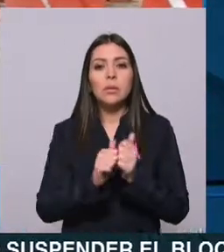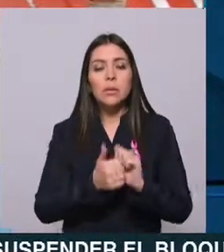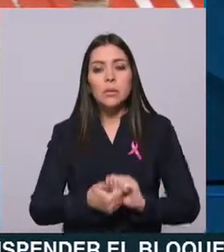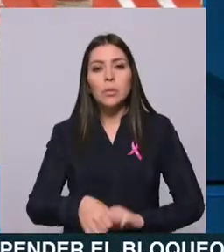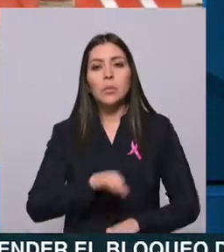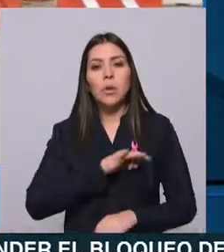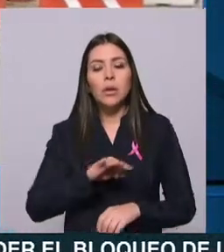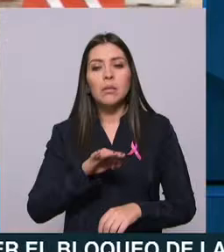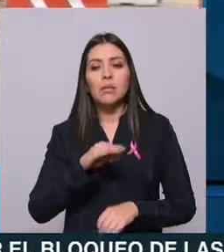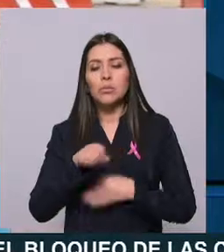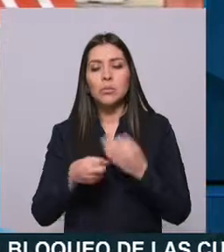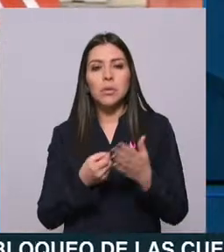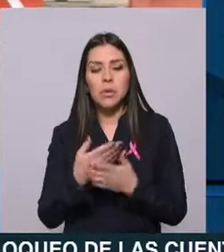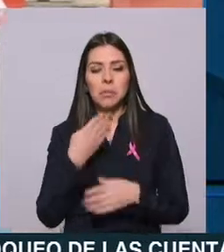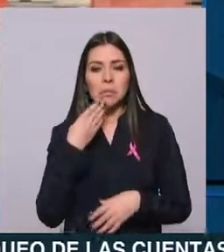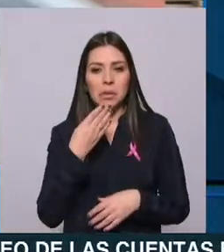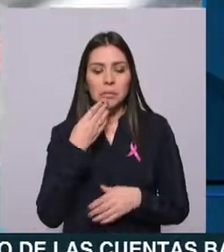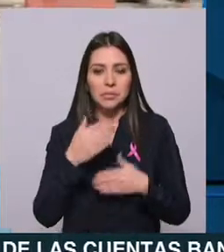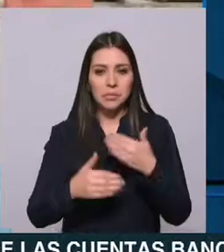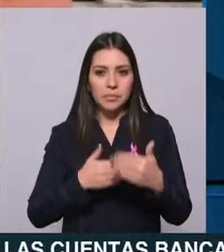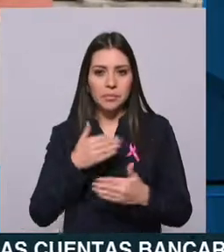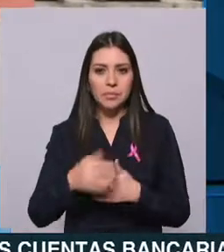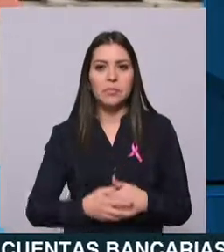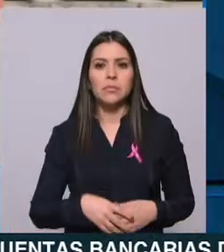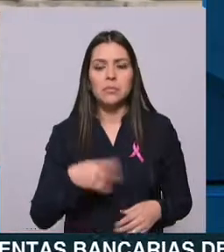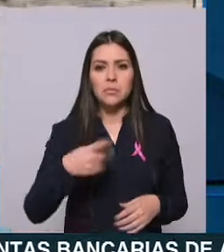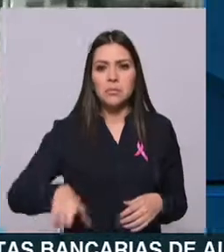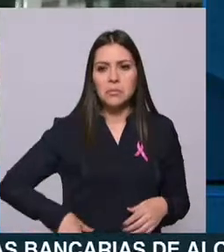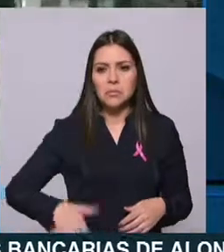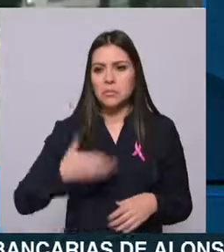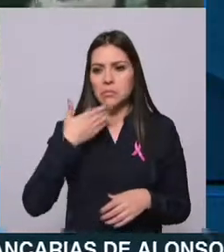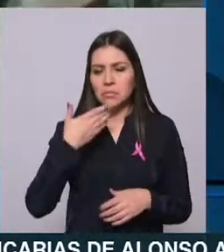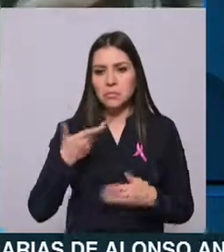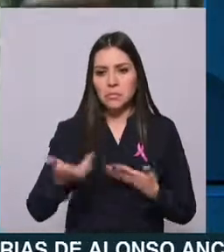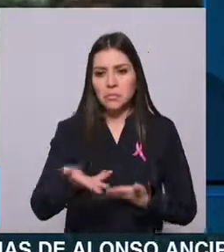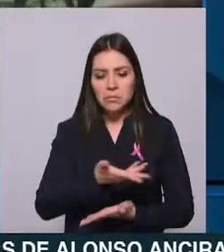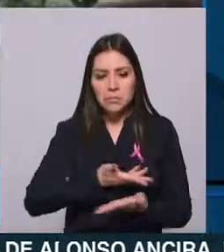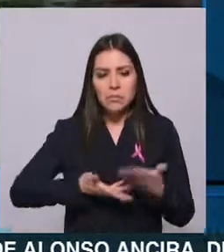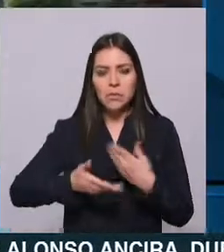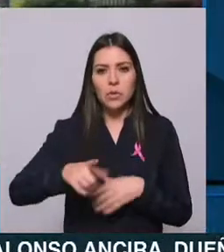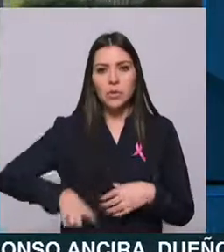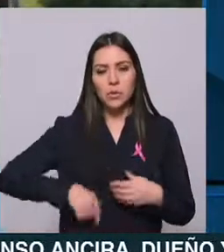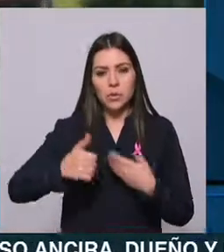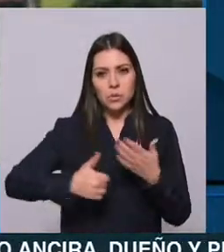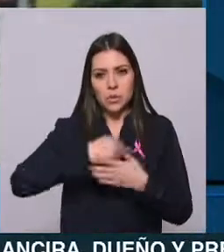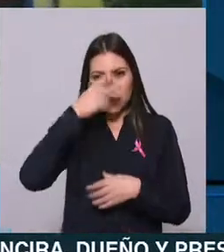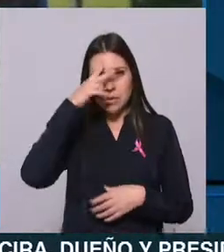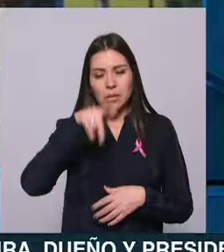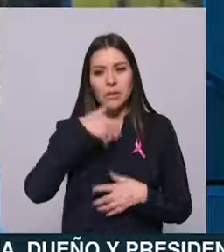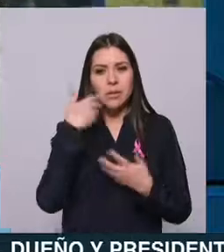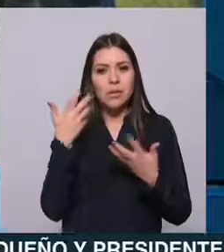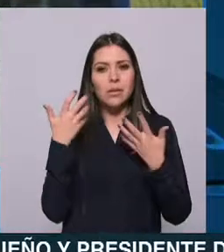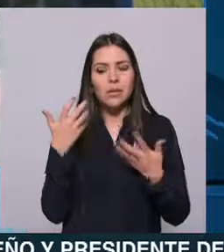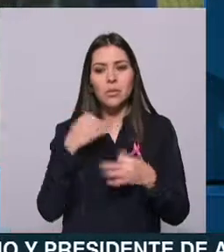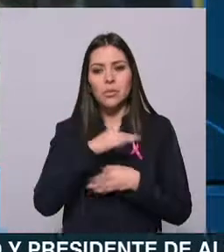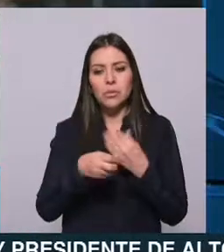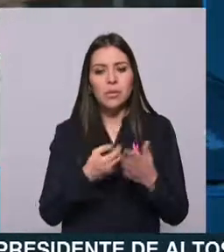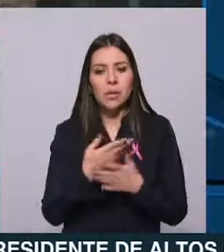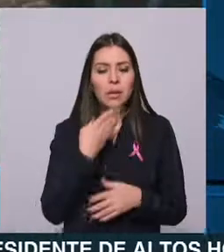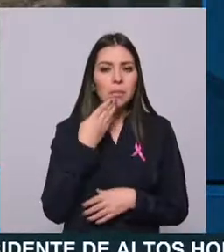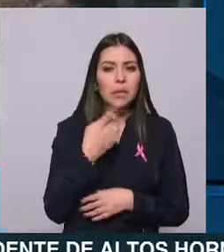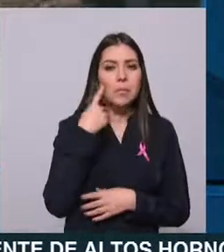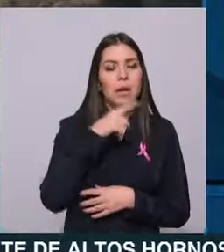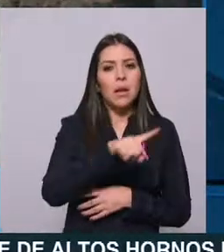de resultados. Mi gobierno en lo particular tiene una excelente relación con el gobierno de la ciudad. ¿Por qué? Porque queremos que le vaya bien pues a los